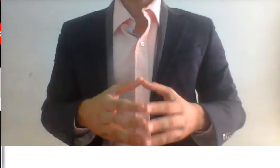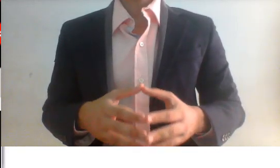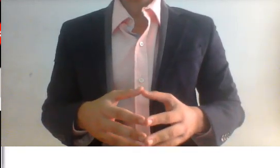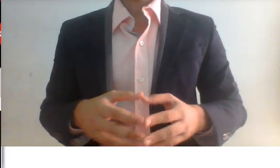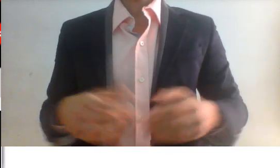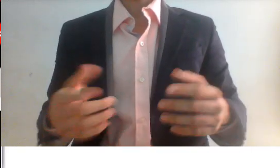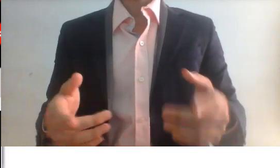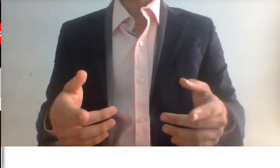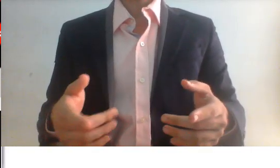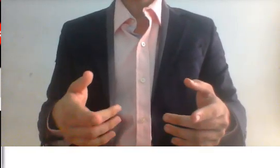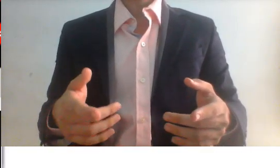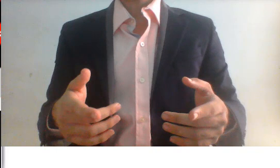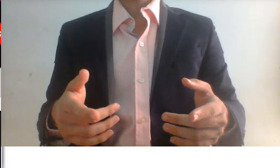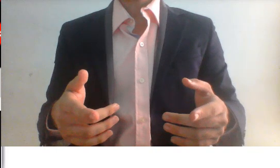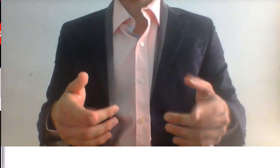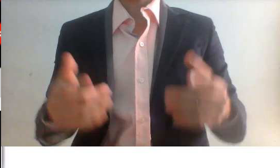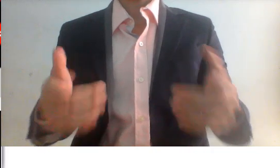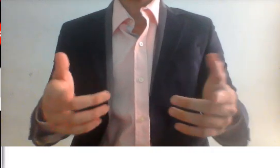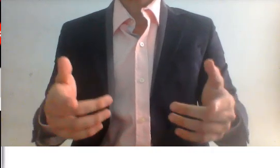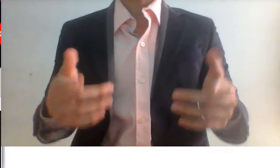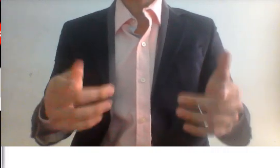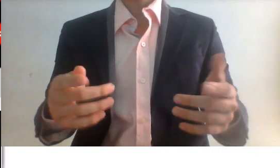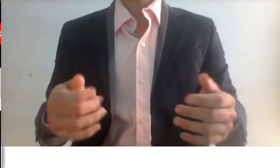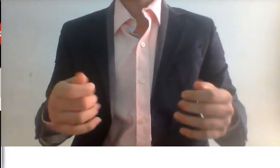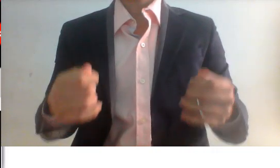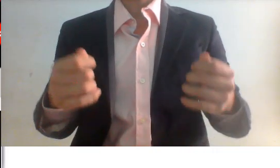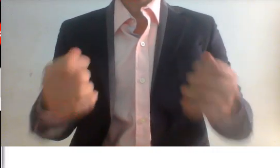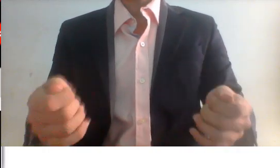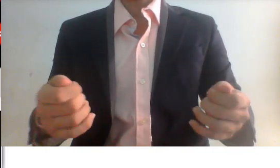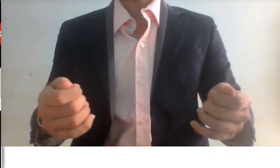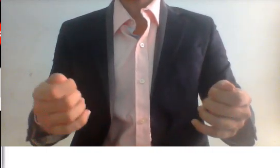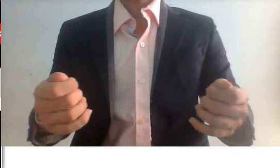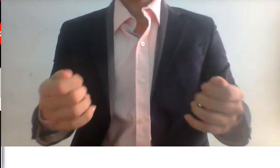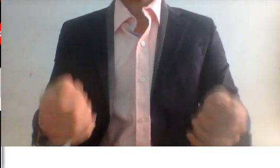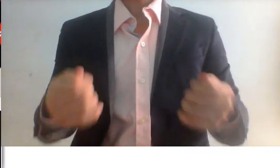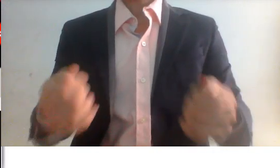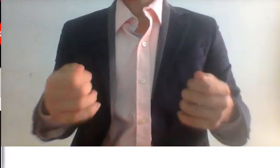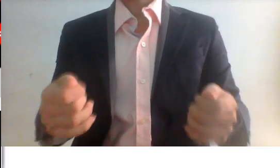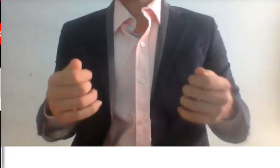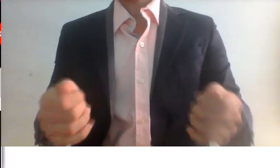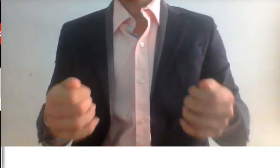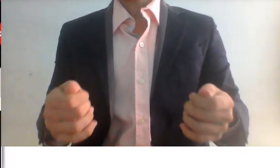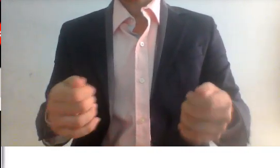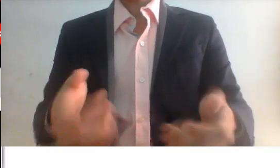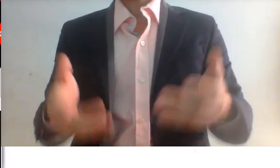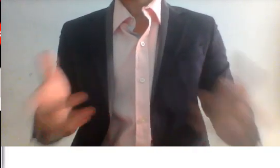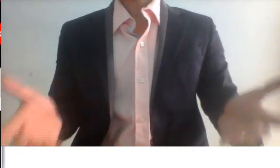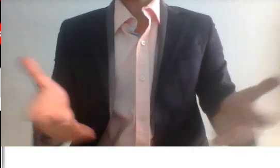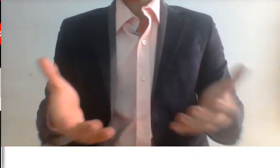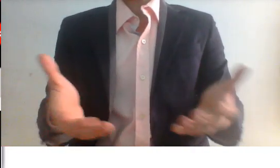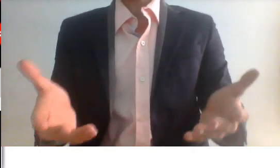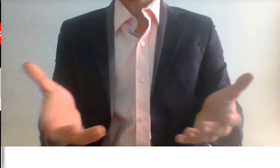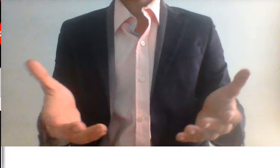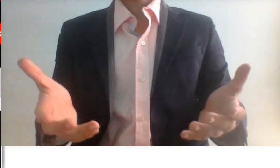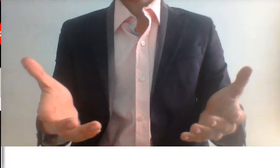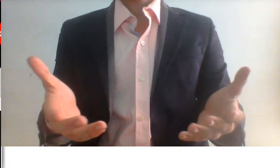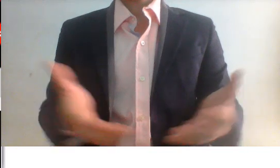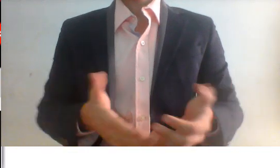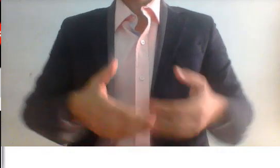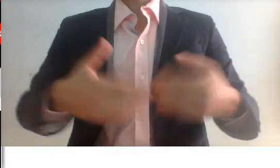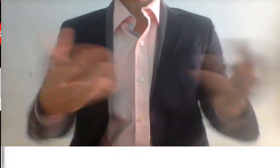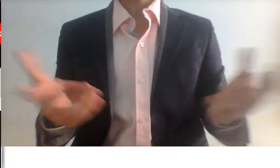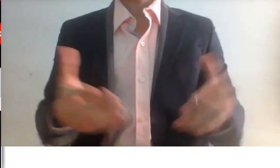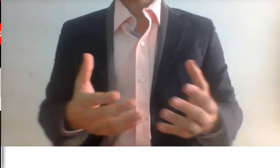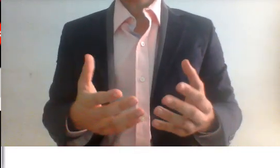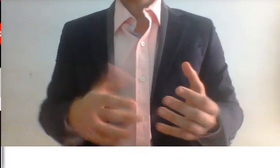peor de todo? Que estas empresas son las que esta empresa todavía le sigue exigiendo al gobierno federal que le pague esa cantidad.